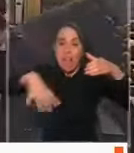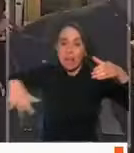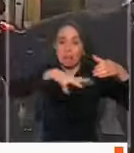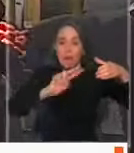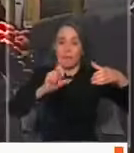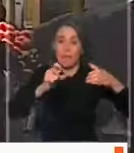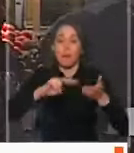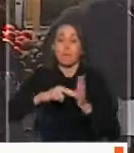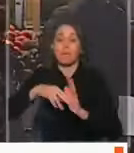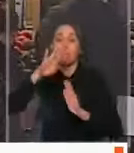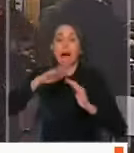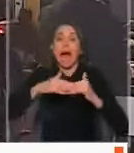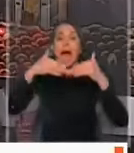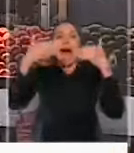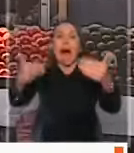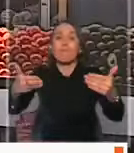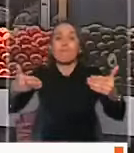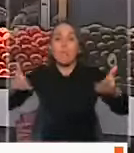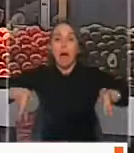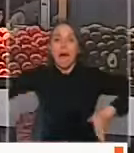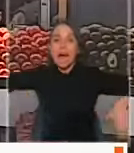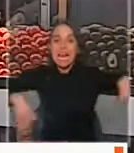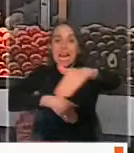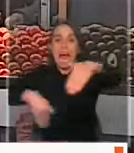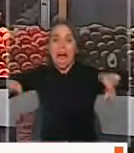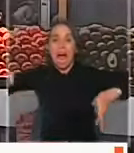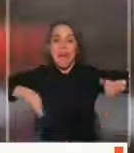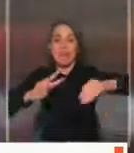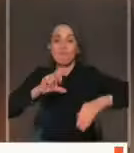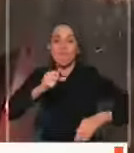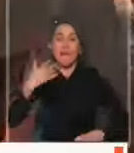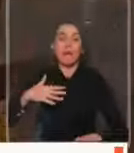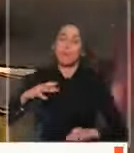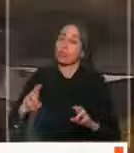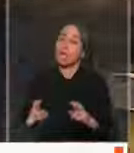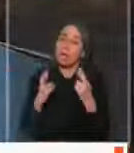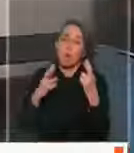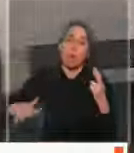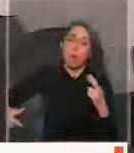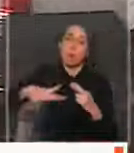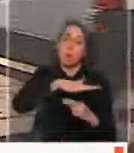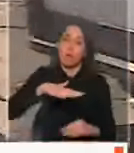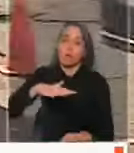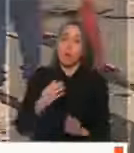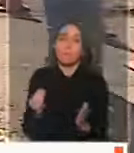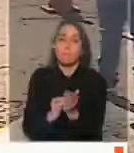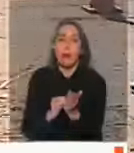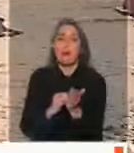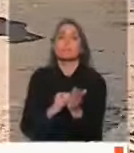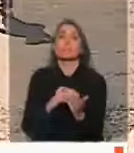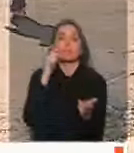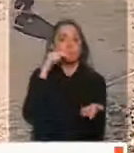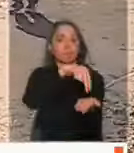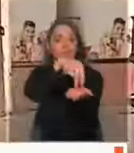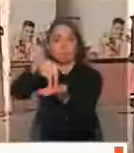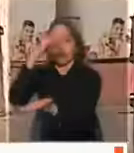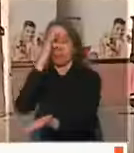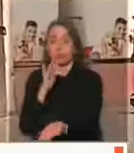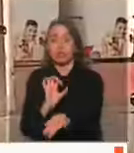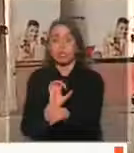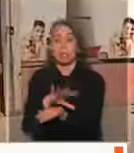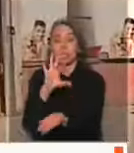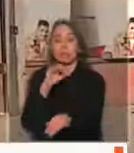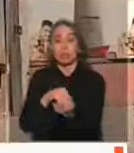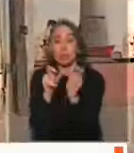ocurre en la periferia de La Vega. Es primordial recuperar el barrio. Mayor presencia del Estado, que era demandada por los más de